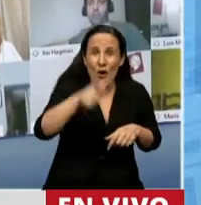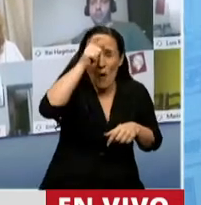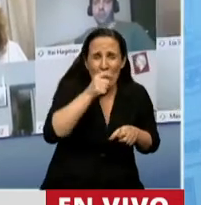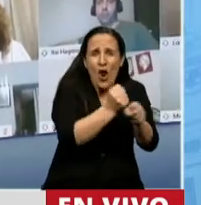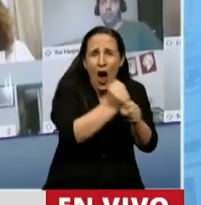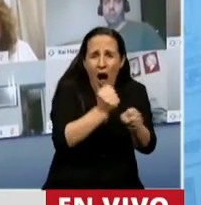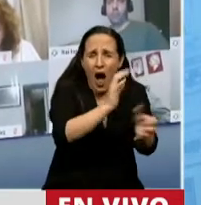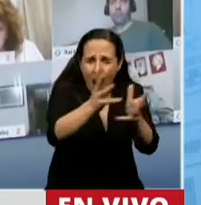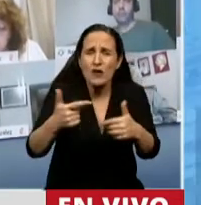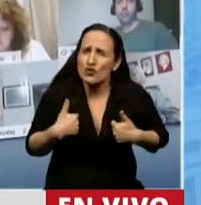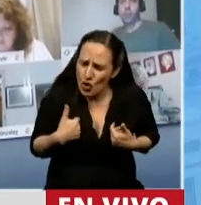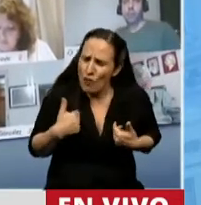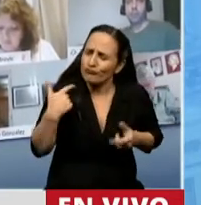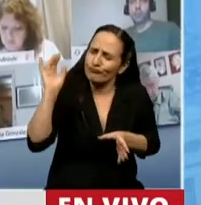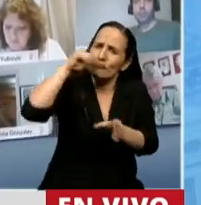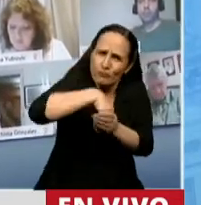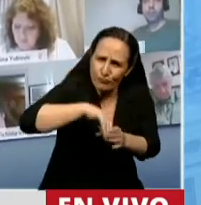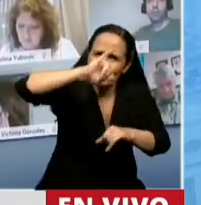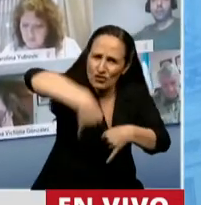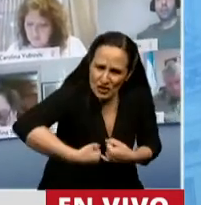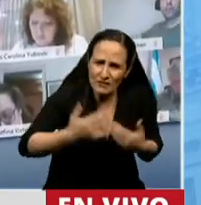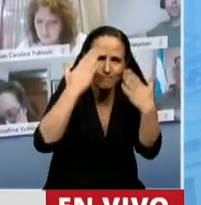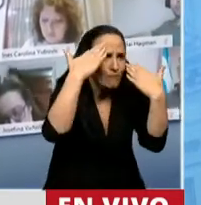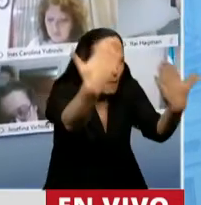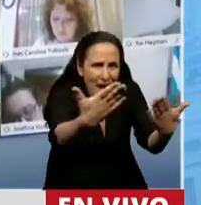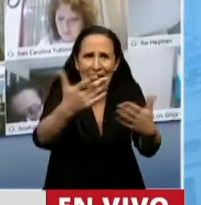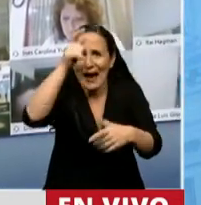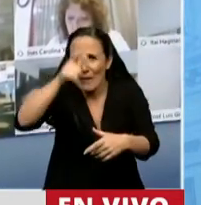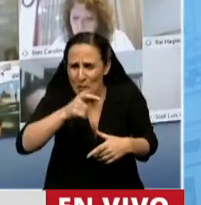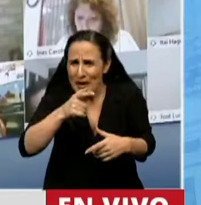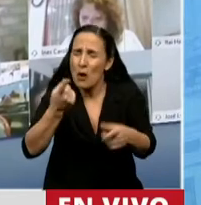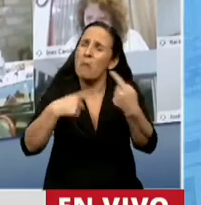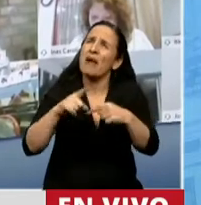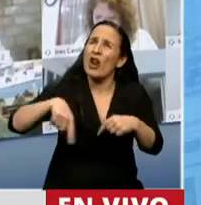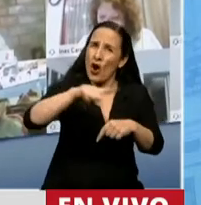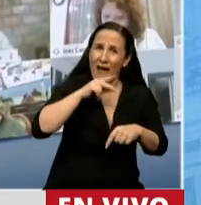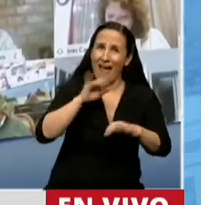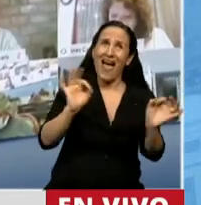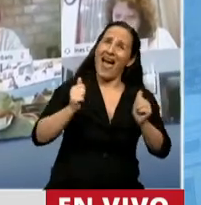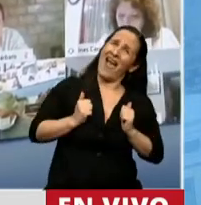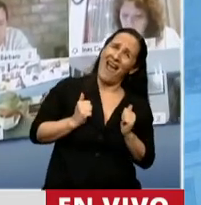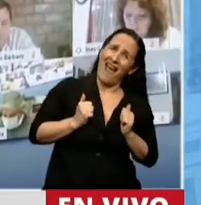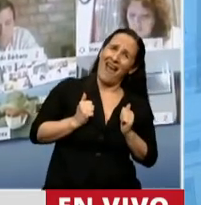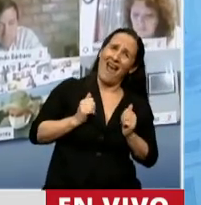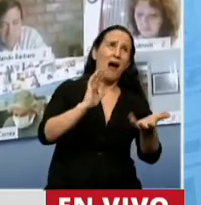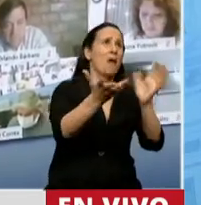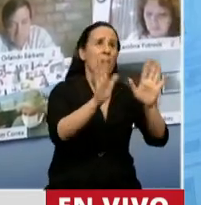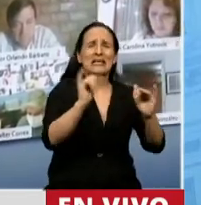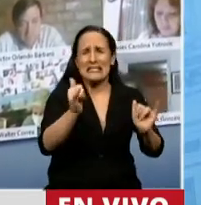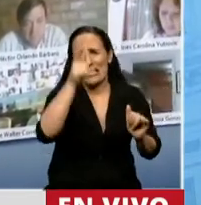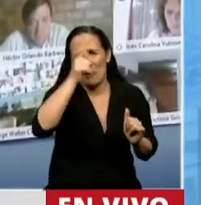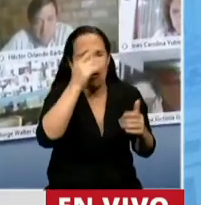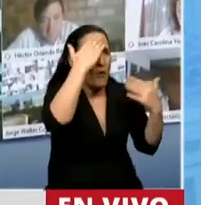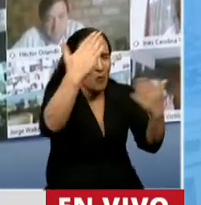al homenaje a los bomberos y a los voluntarios y me pregunto, ¿no vamos a hacer nada para parar el fuego? ¿Vamos a homenajear a los bomberos